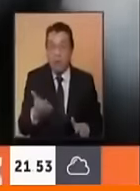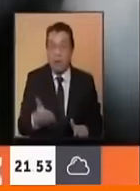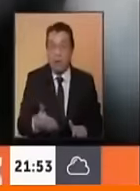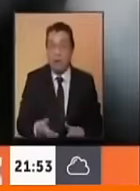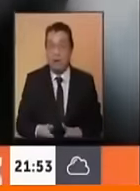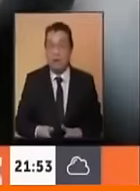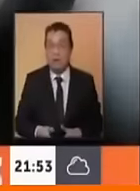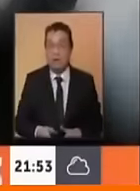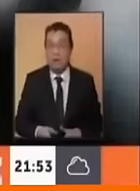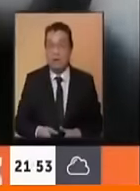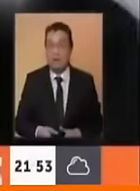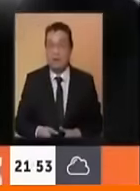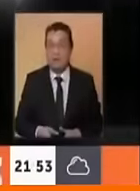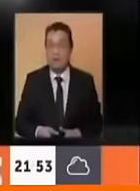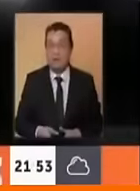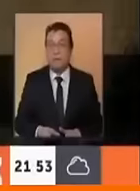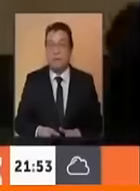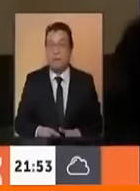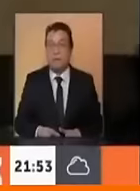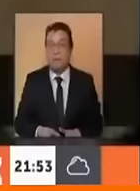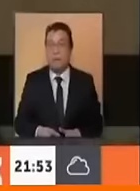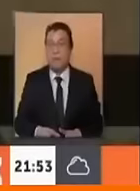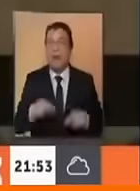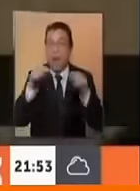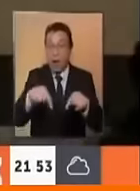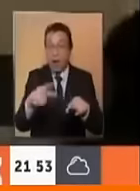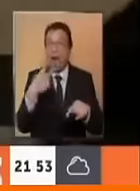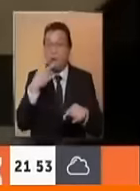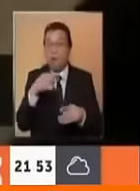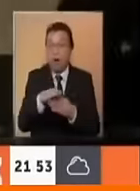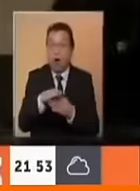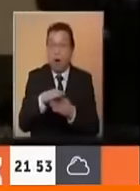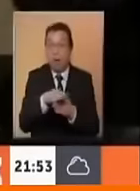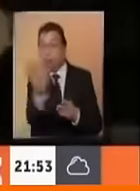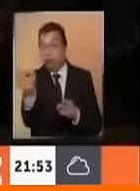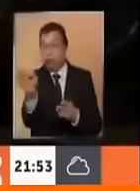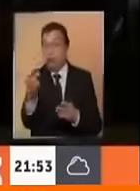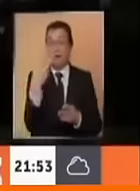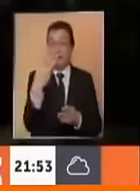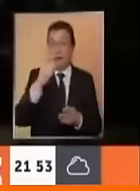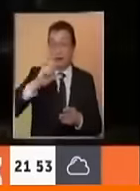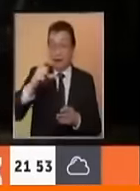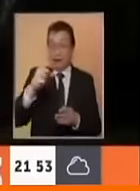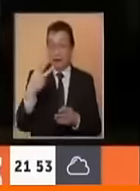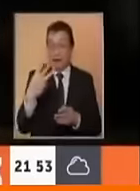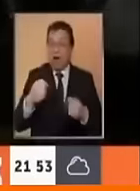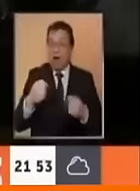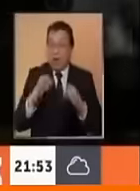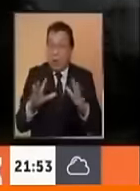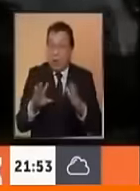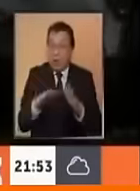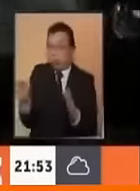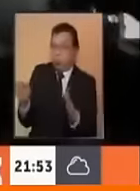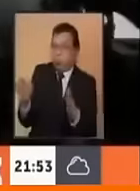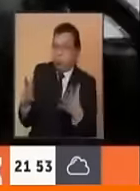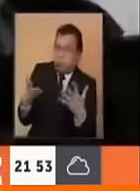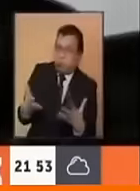Estás loco, amigo. Aquí vamos a mirar con 3G, ahí estamos con 2, ahí estamos con 3G.